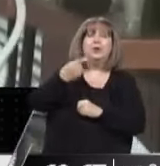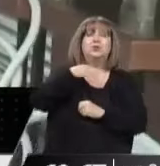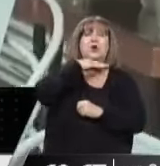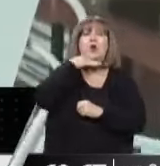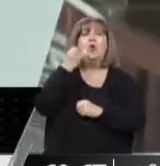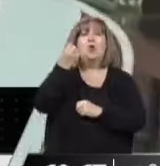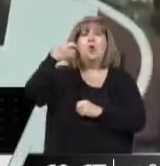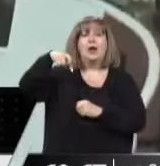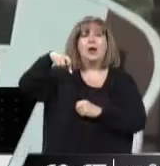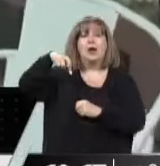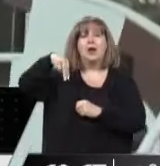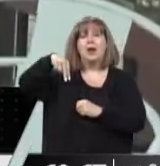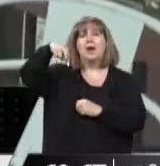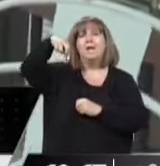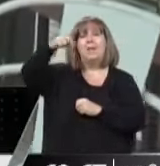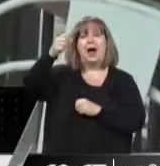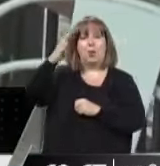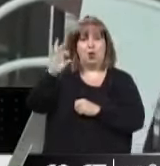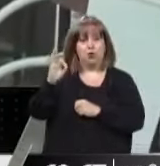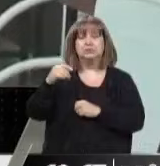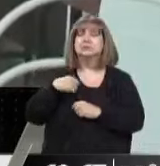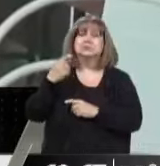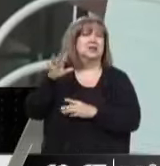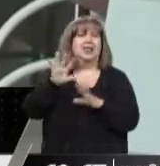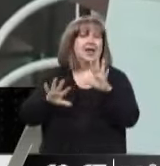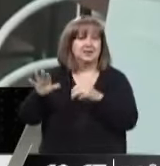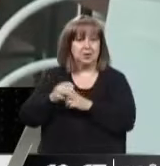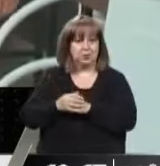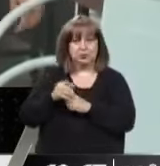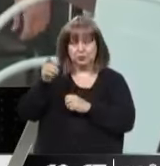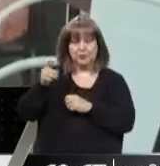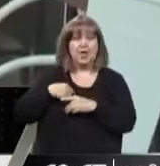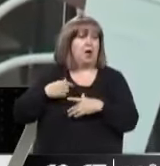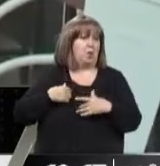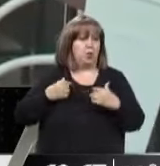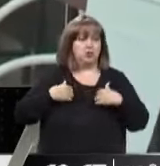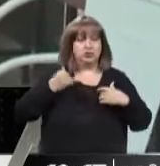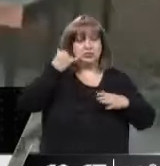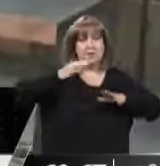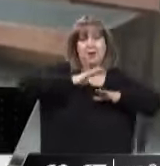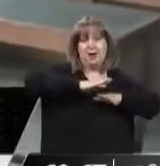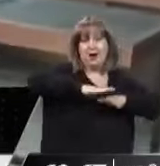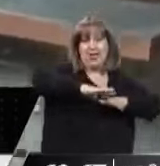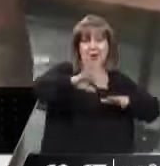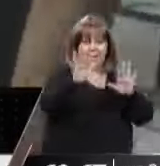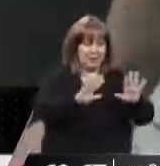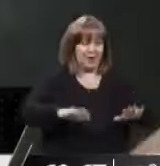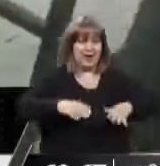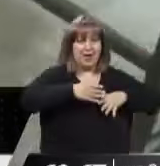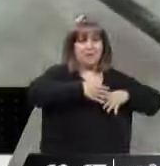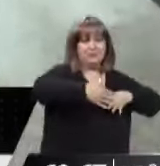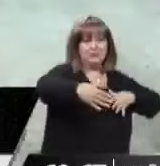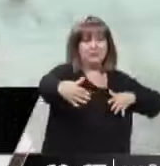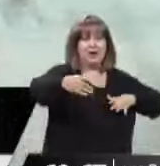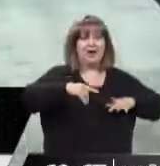Mundial? Sí, estamos remodelando toda la parte del frente del local, que sería, bueno, tipo la terraza. Van a poner un proyector, una